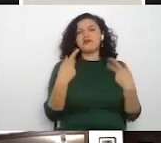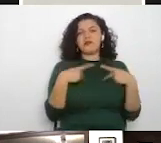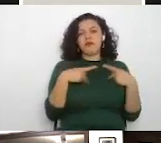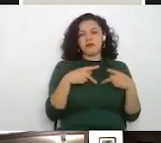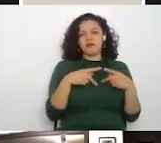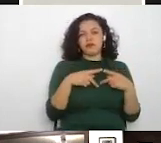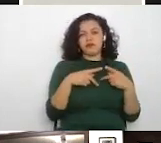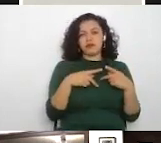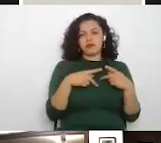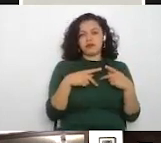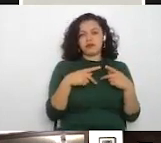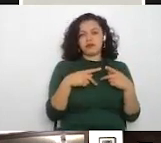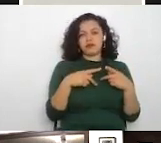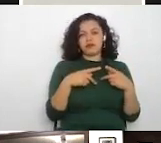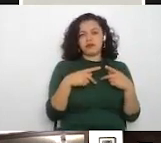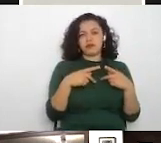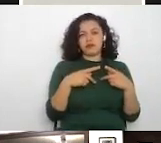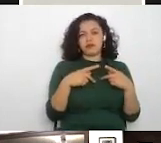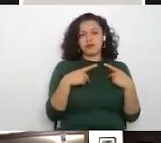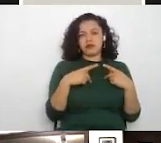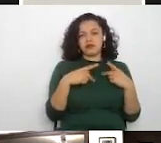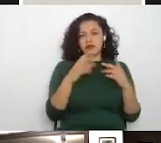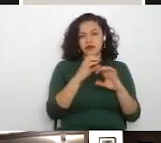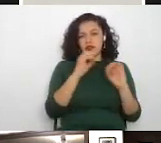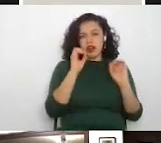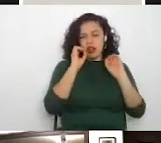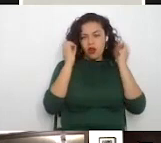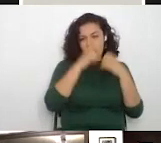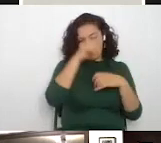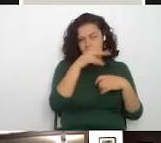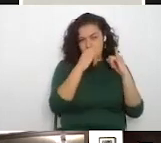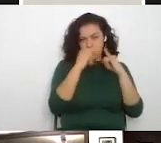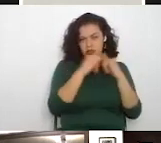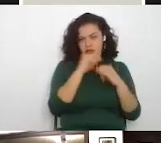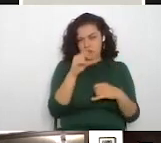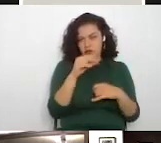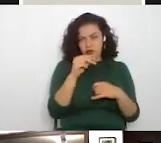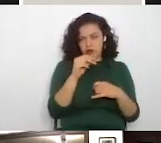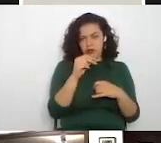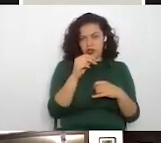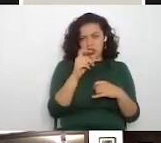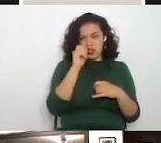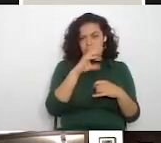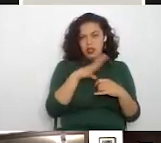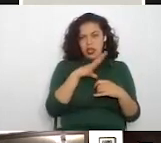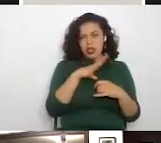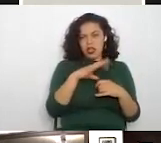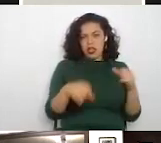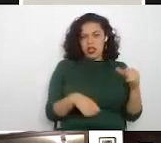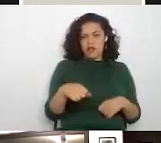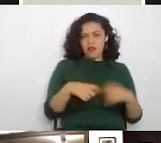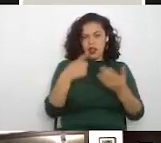pertenece a la estructura de la institución, no, ¿verdad? Y sin embargo, hace una actividad que está dentro